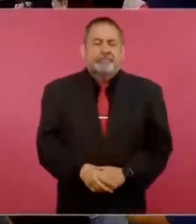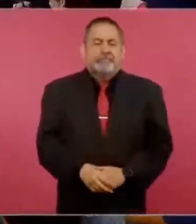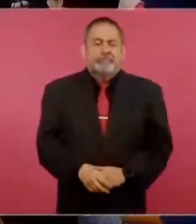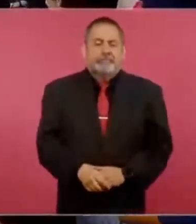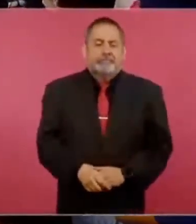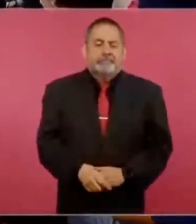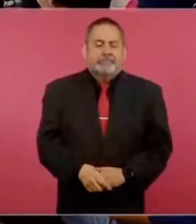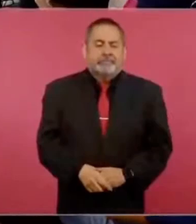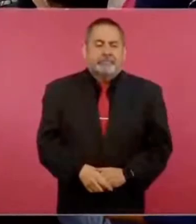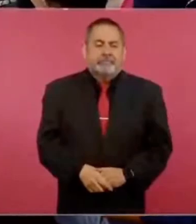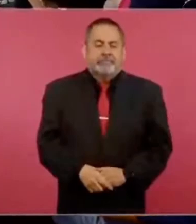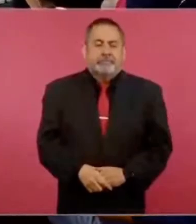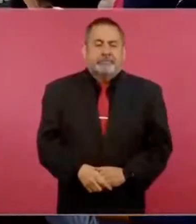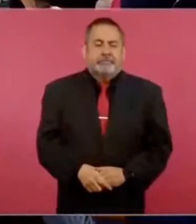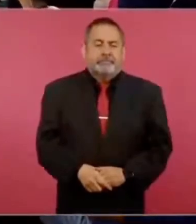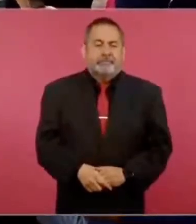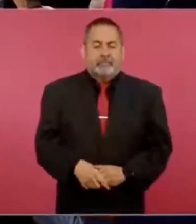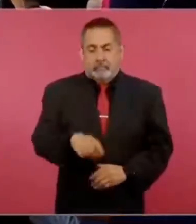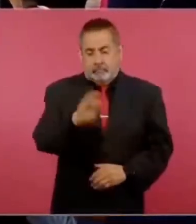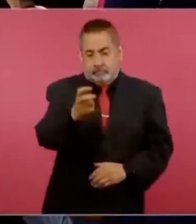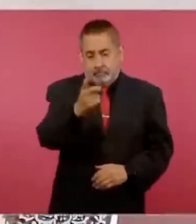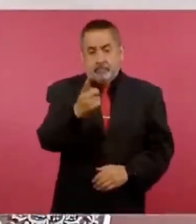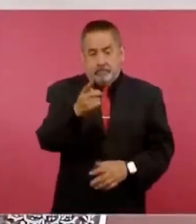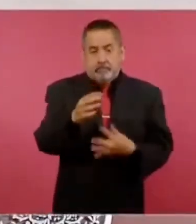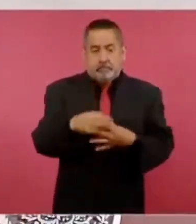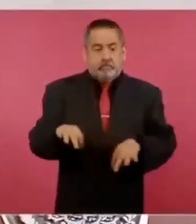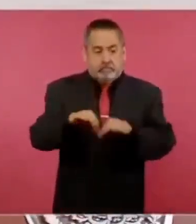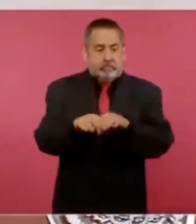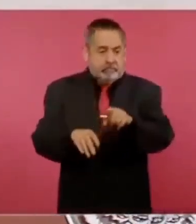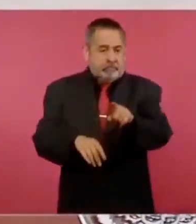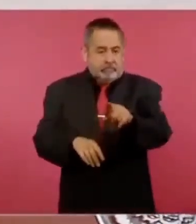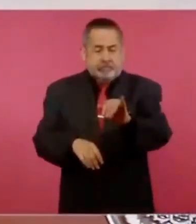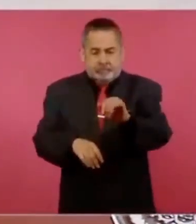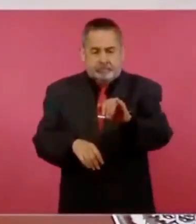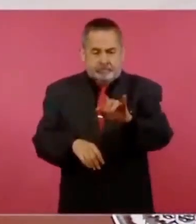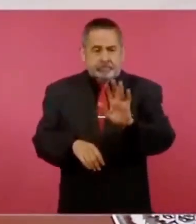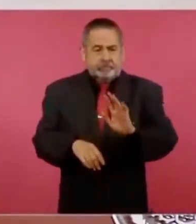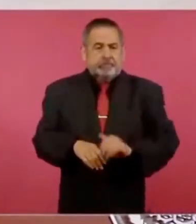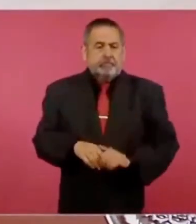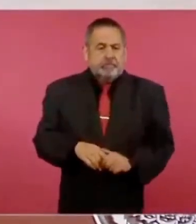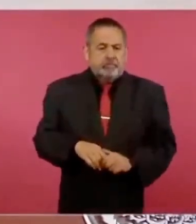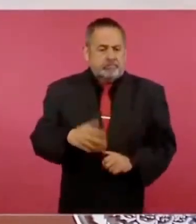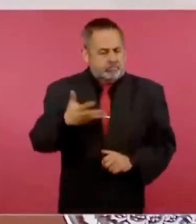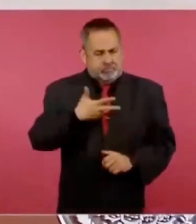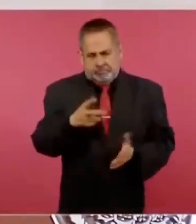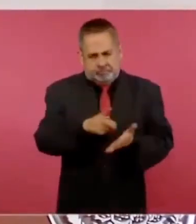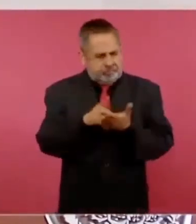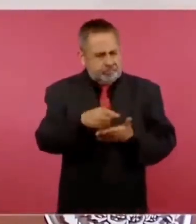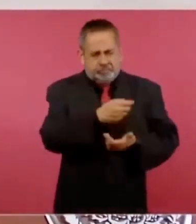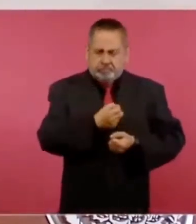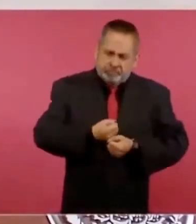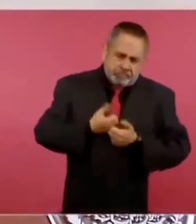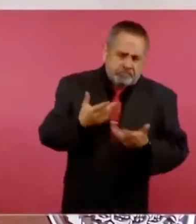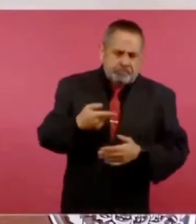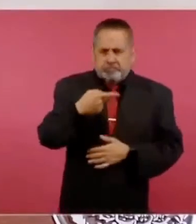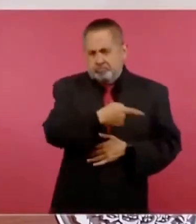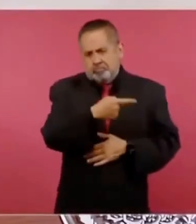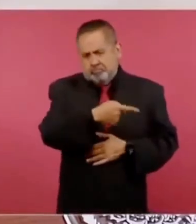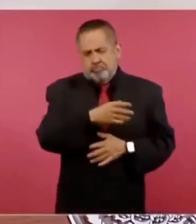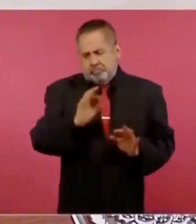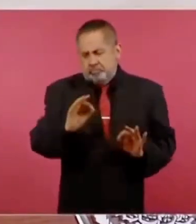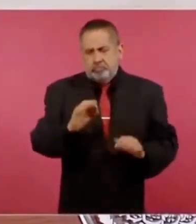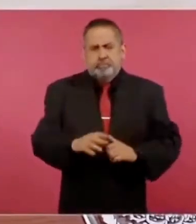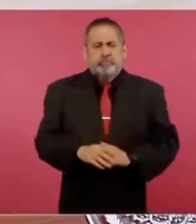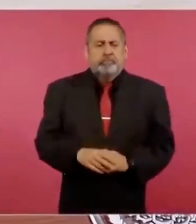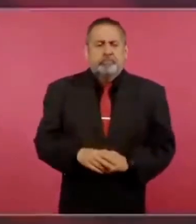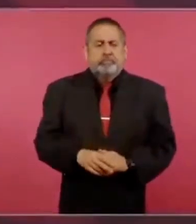eso sí es importante porque tiene todo el derecho de expresarse.